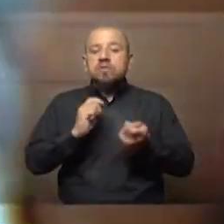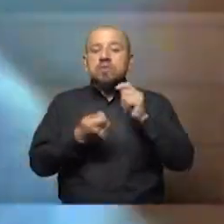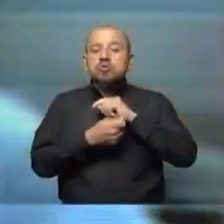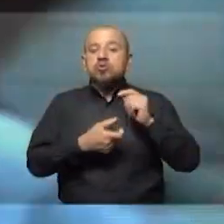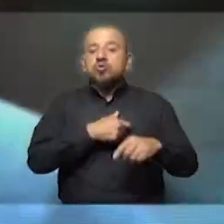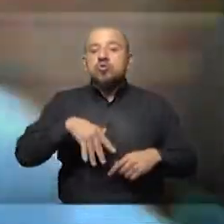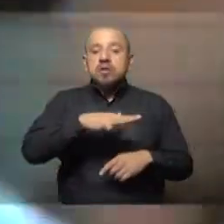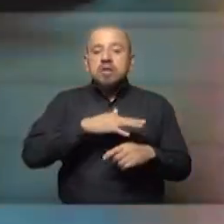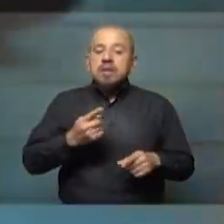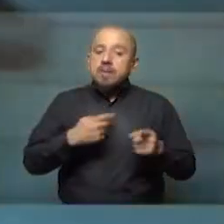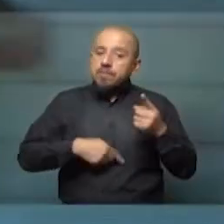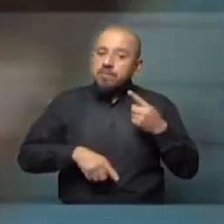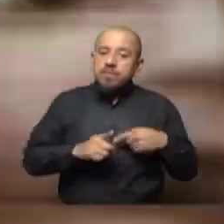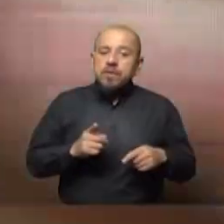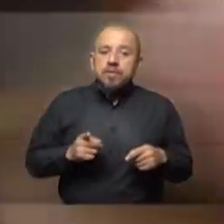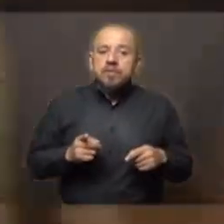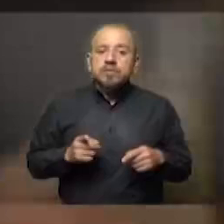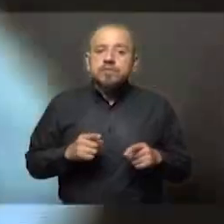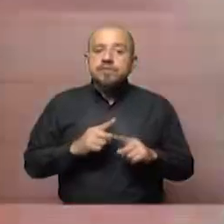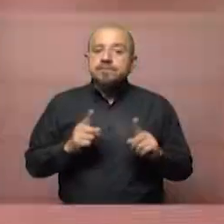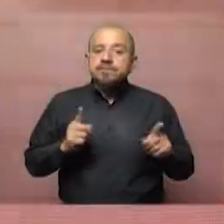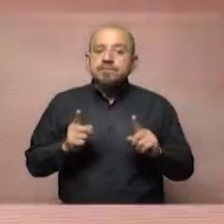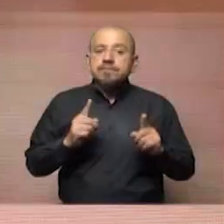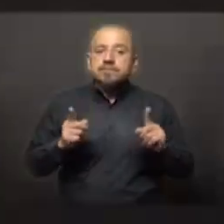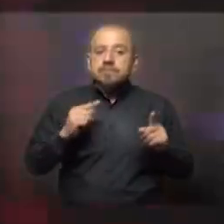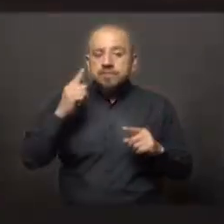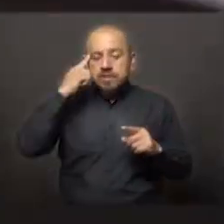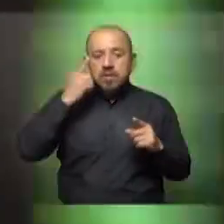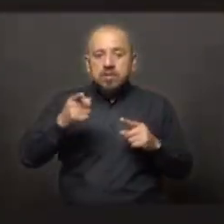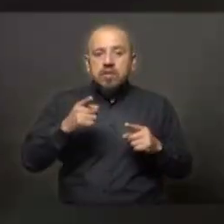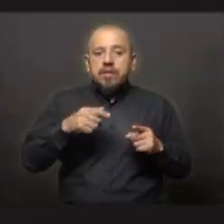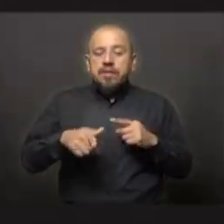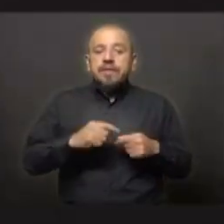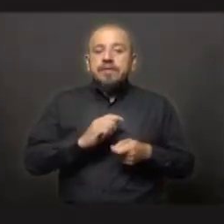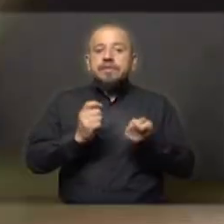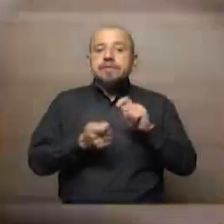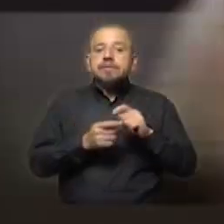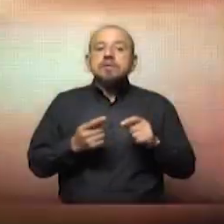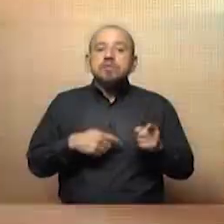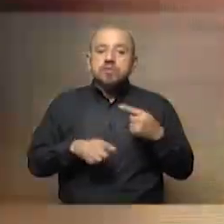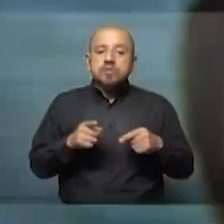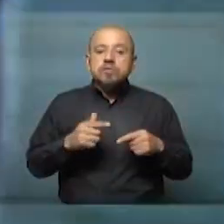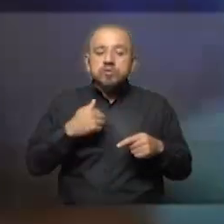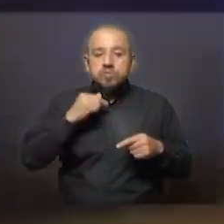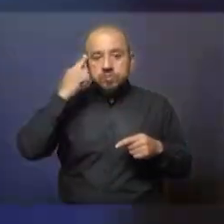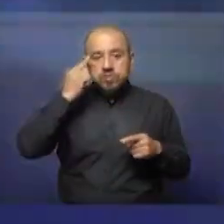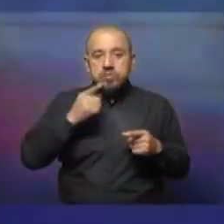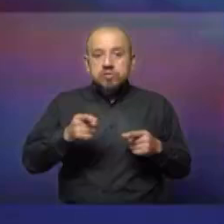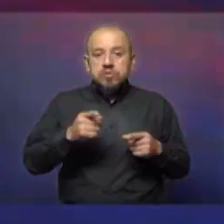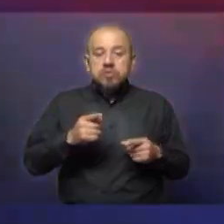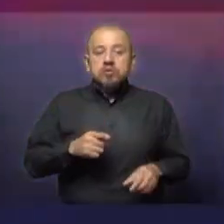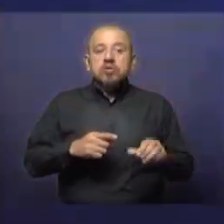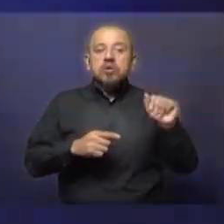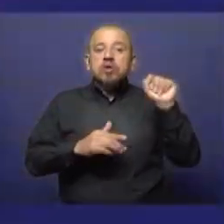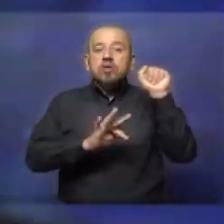Pero digamos que no no está pensando que ahí está la clave de transformación entonces me parece que es lo